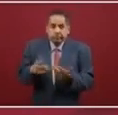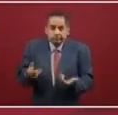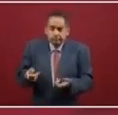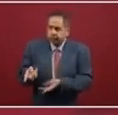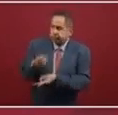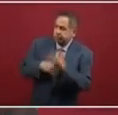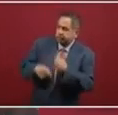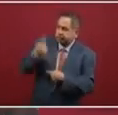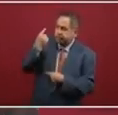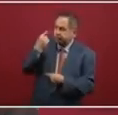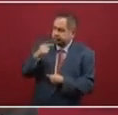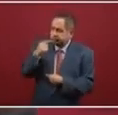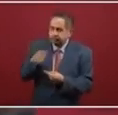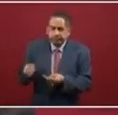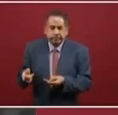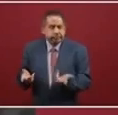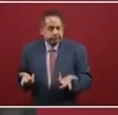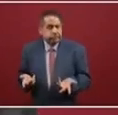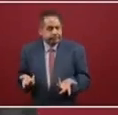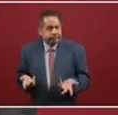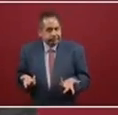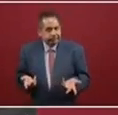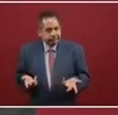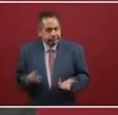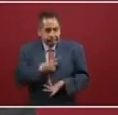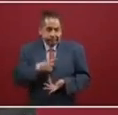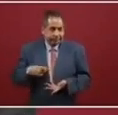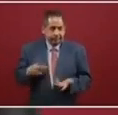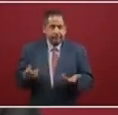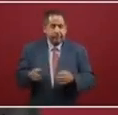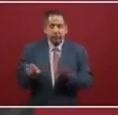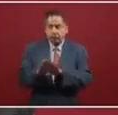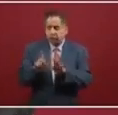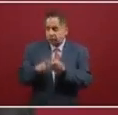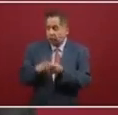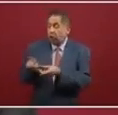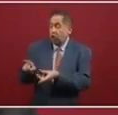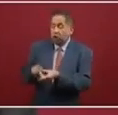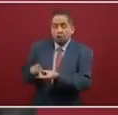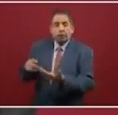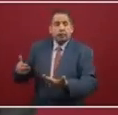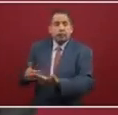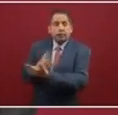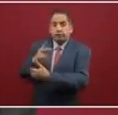qué vienen, tenemos que ver de qué nacionalidad son